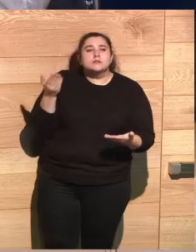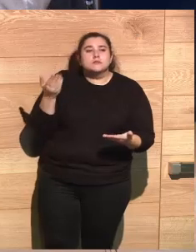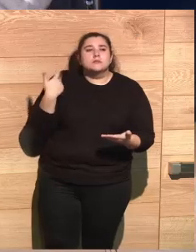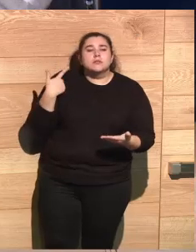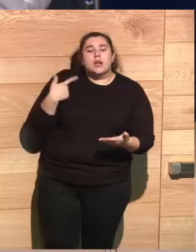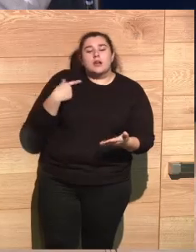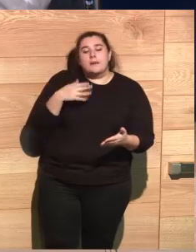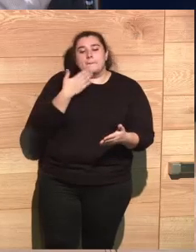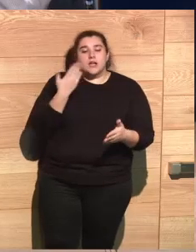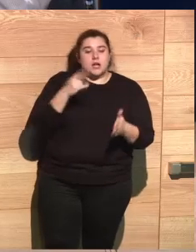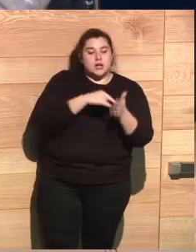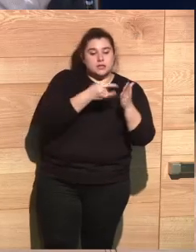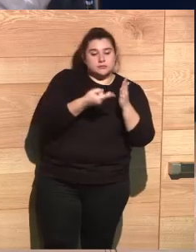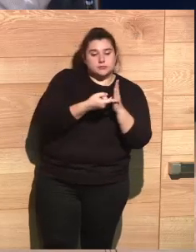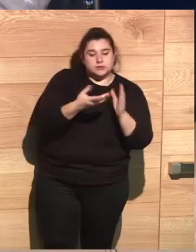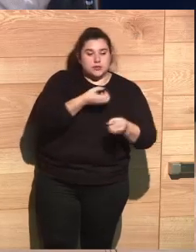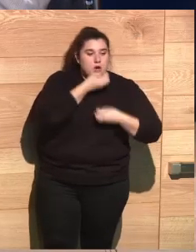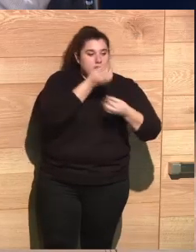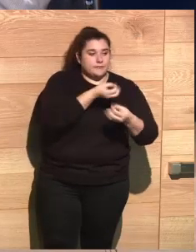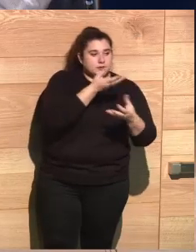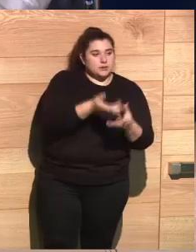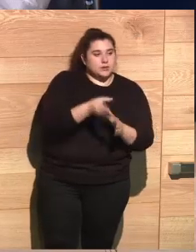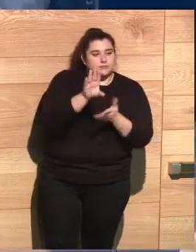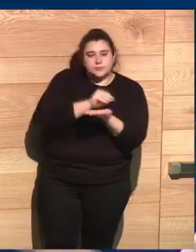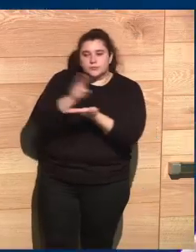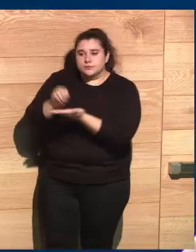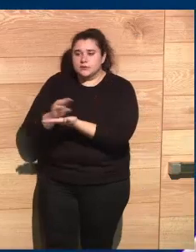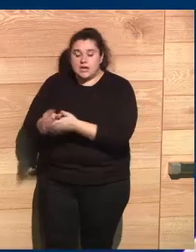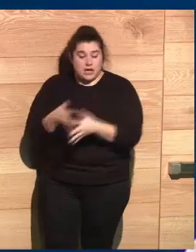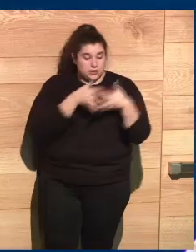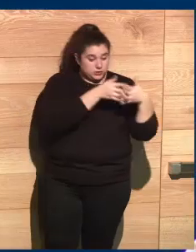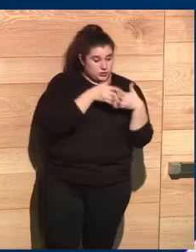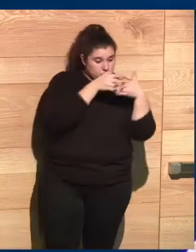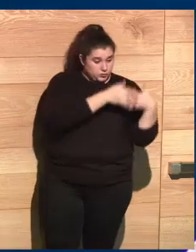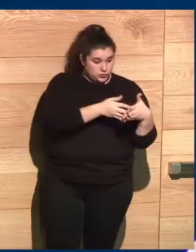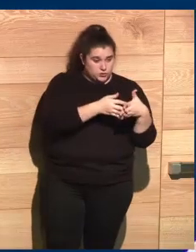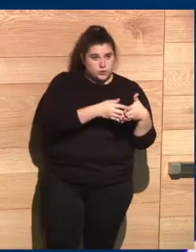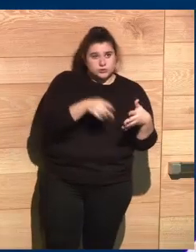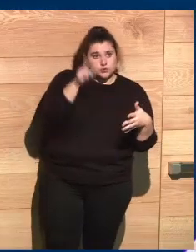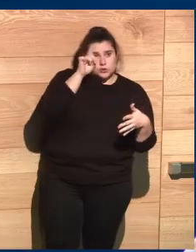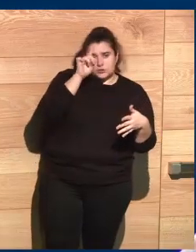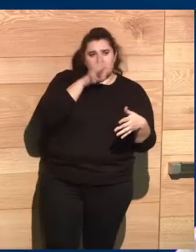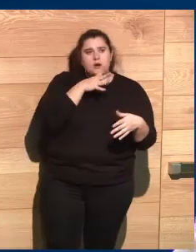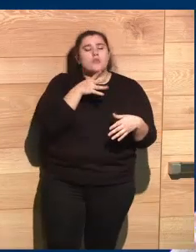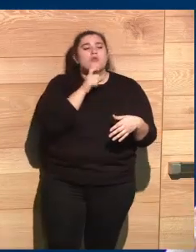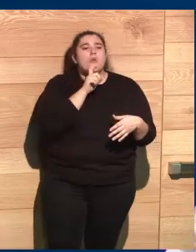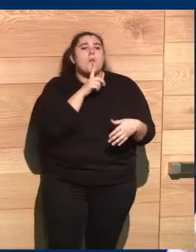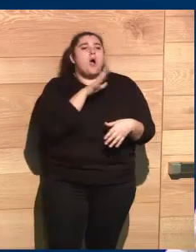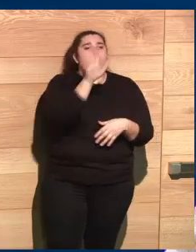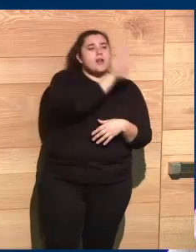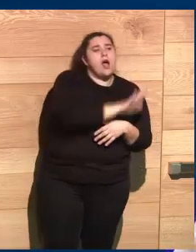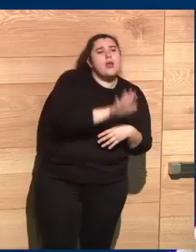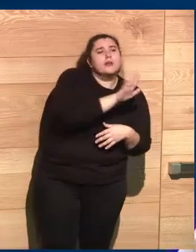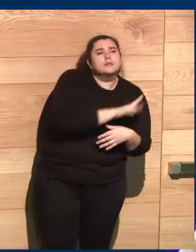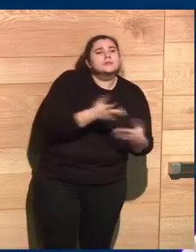este nuevo método de extraer datos. Lo interesante de Estados Unidos es que no tiene ni idea de esto como nación. No. China